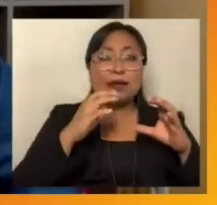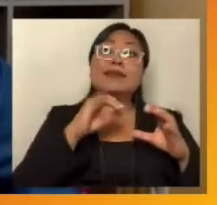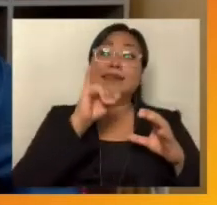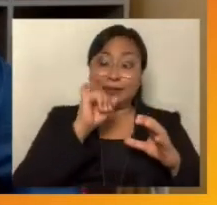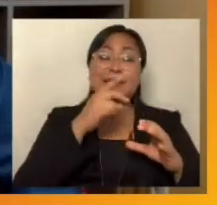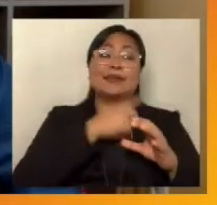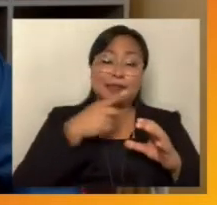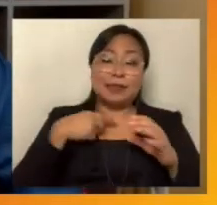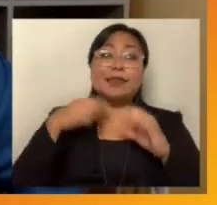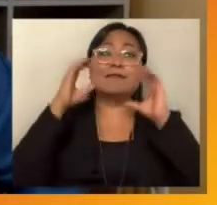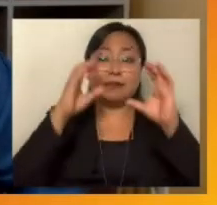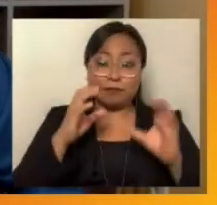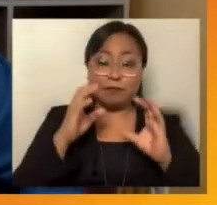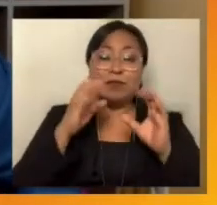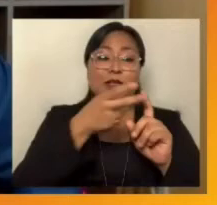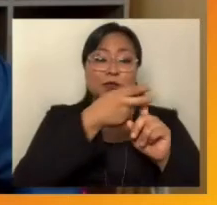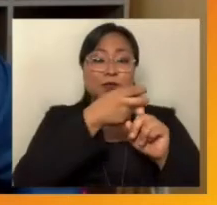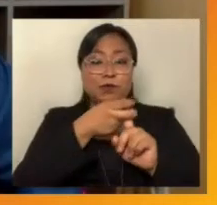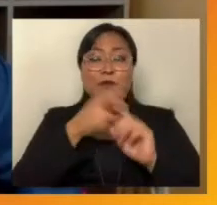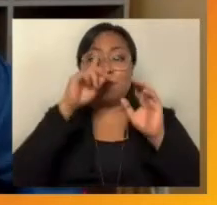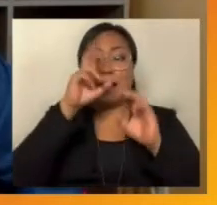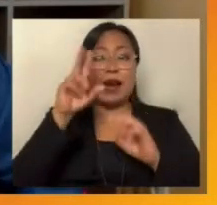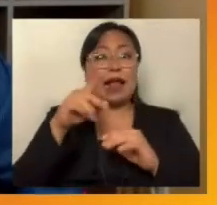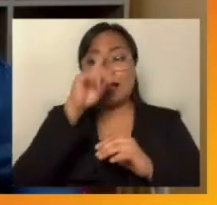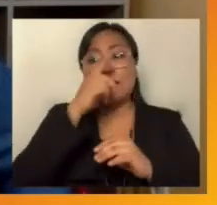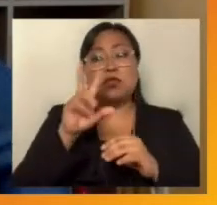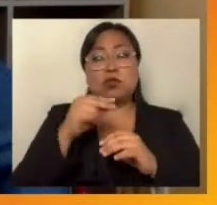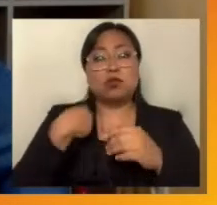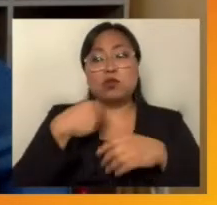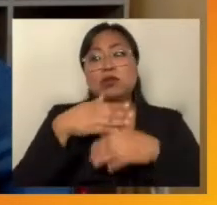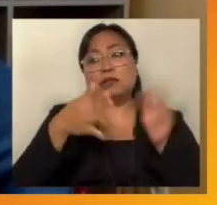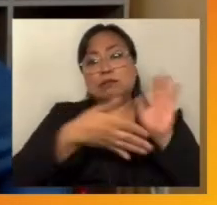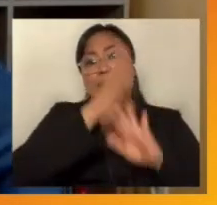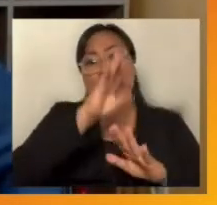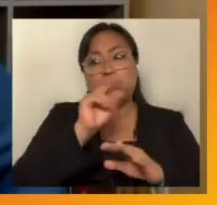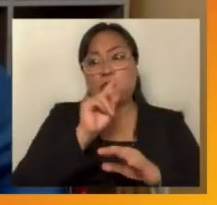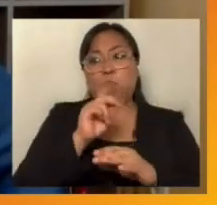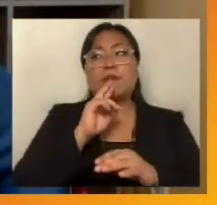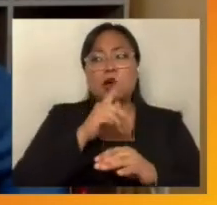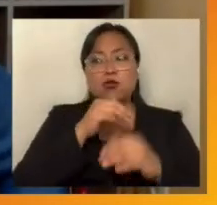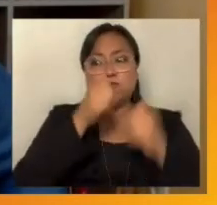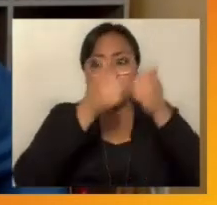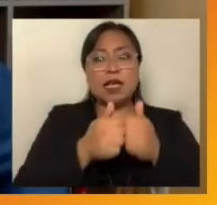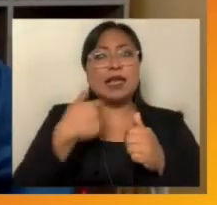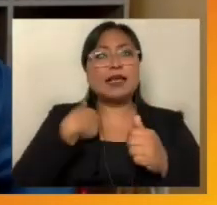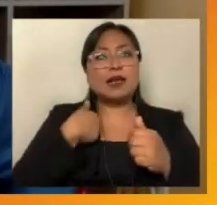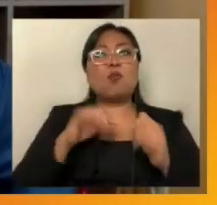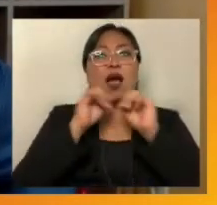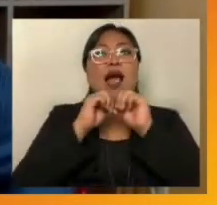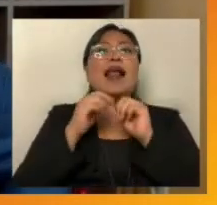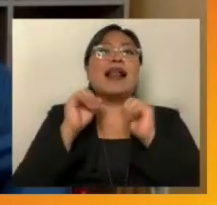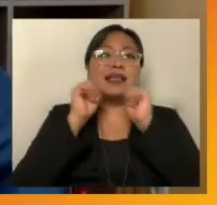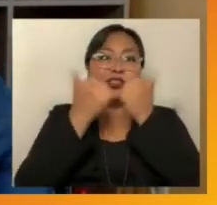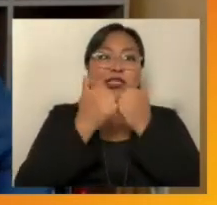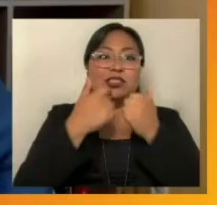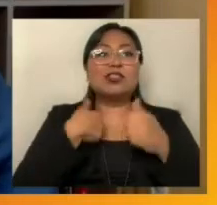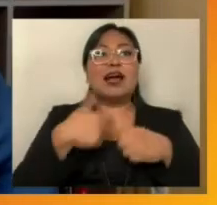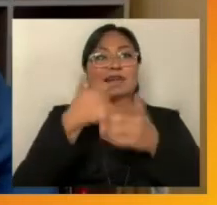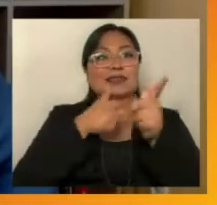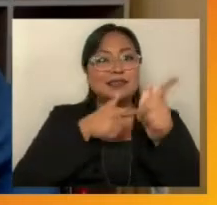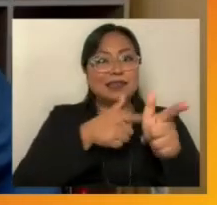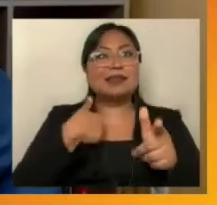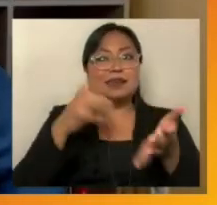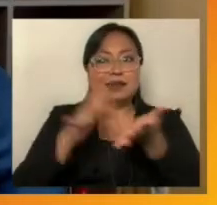que cuidar, pero no son las personas que te van a comprar. Las tienes que cuidar porque esas personas